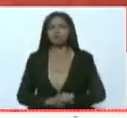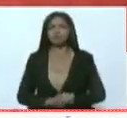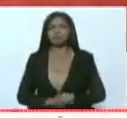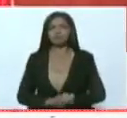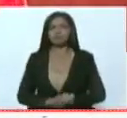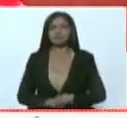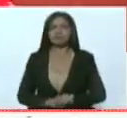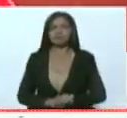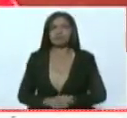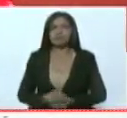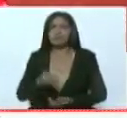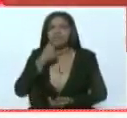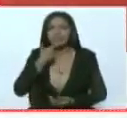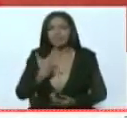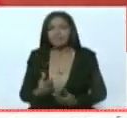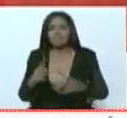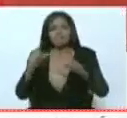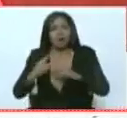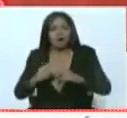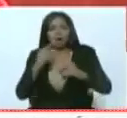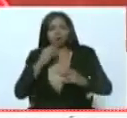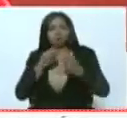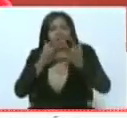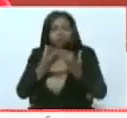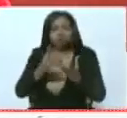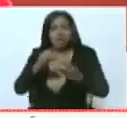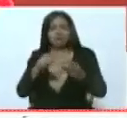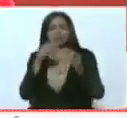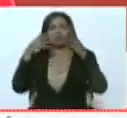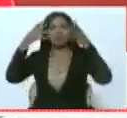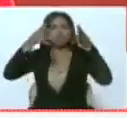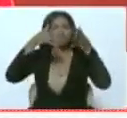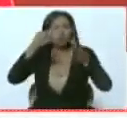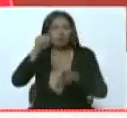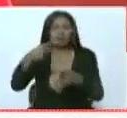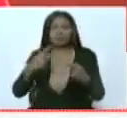extraordinarias palabras de orientación de Erika,